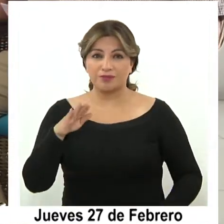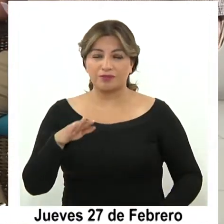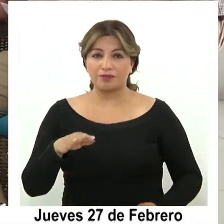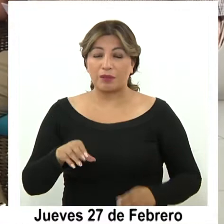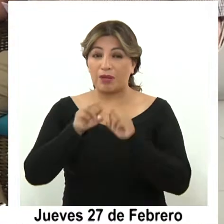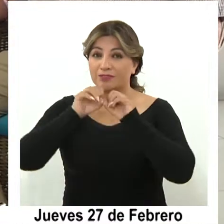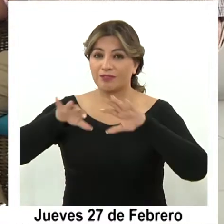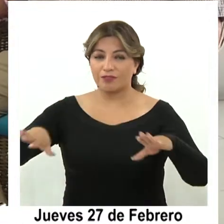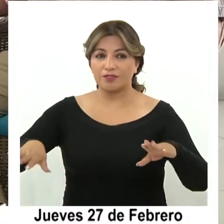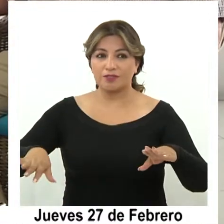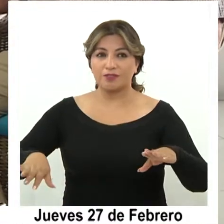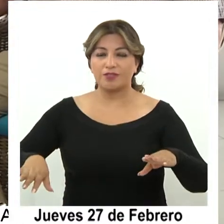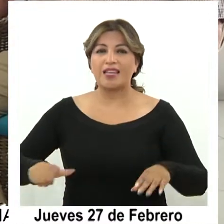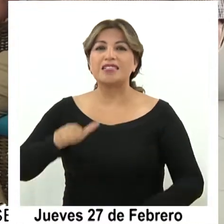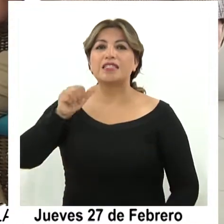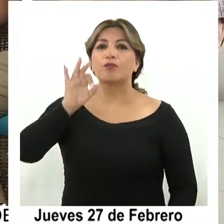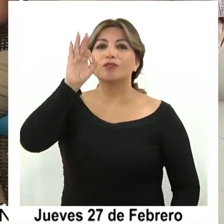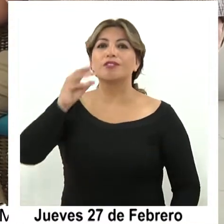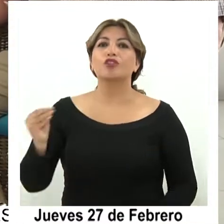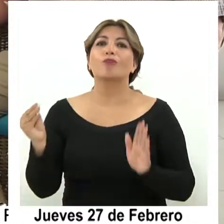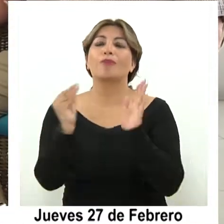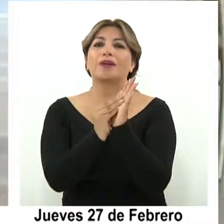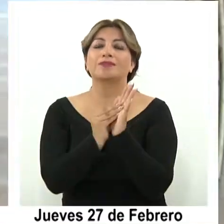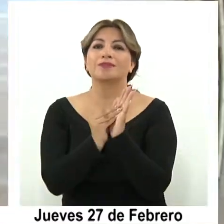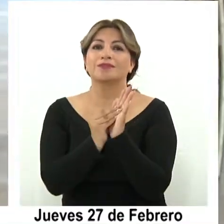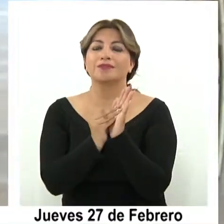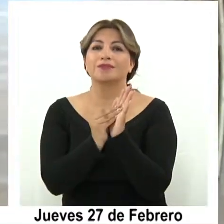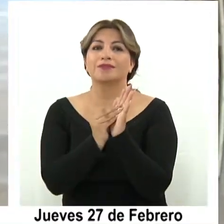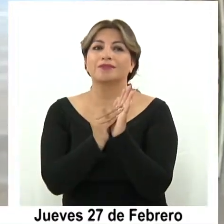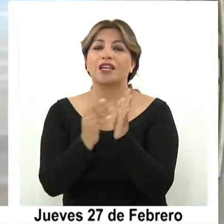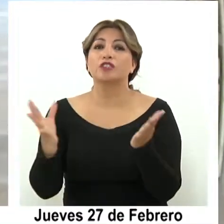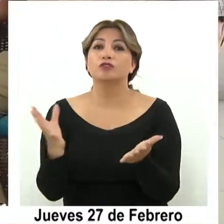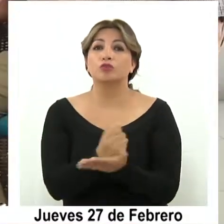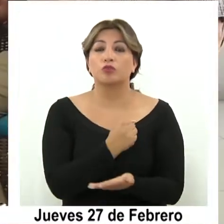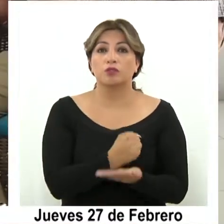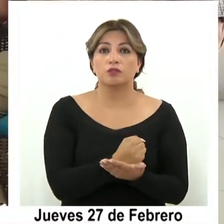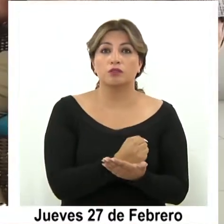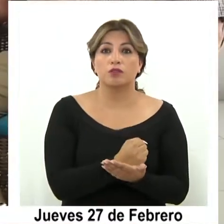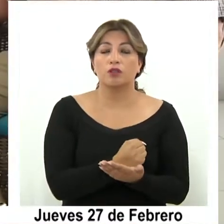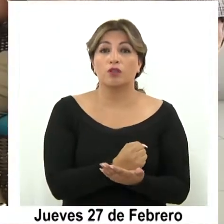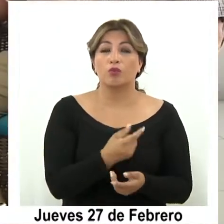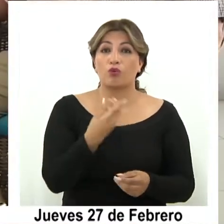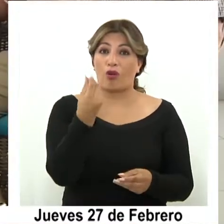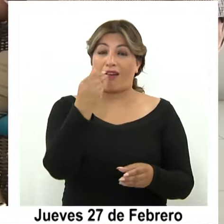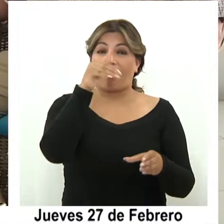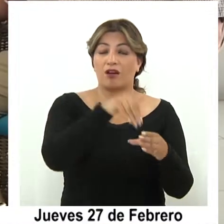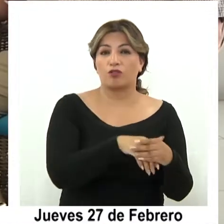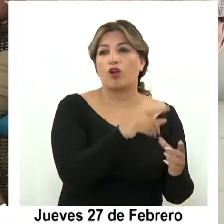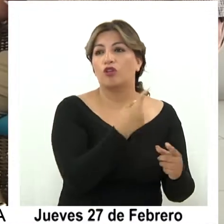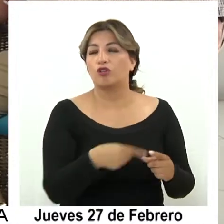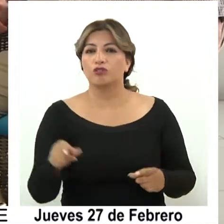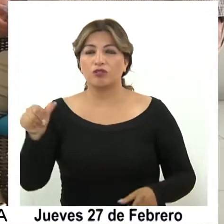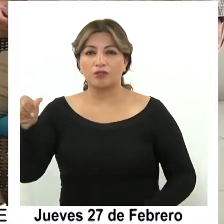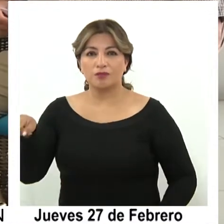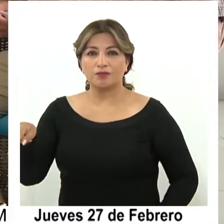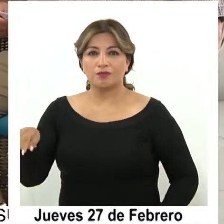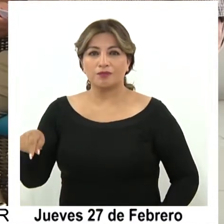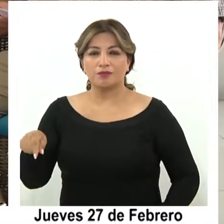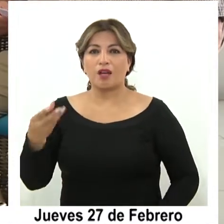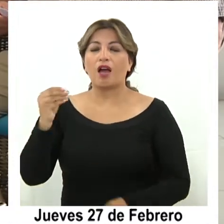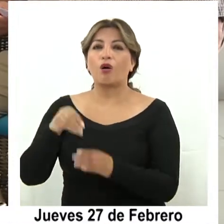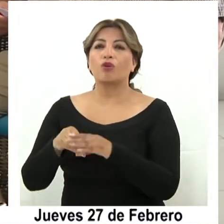que ha sido, digamos, más difundido es este 6% adicional, donde una parte va a ir a ahorro individual y el otro va a ser, ¿cierto?,